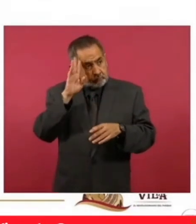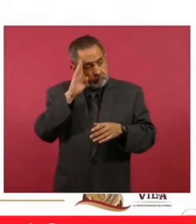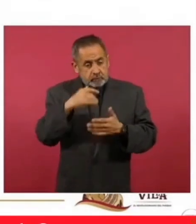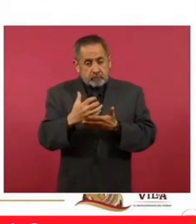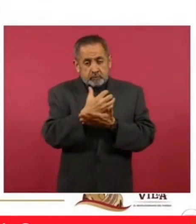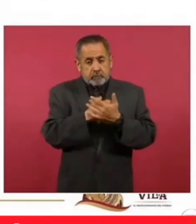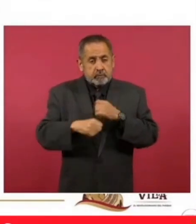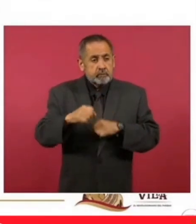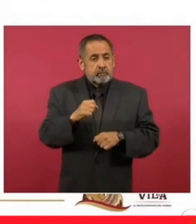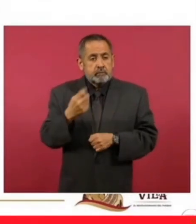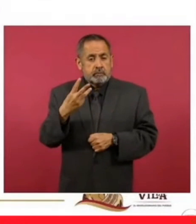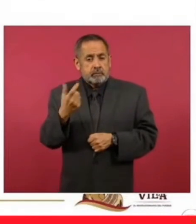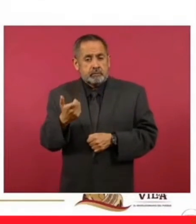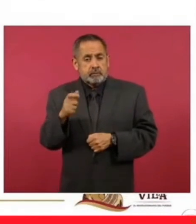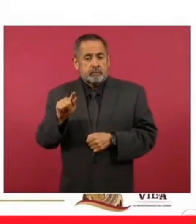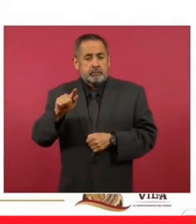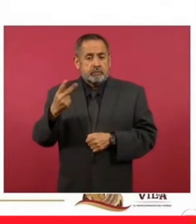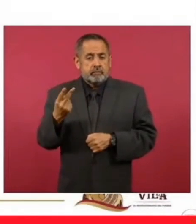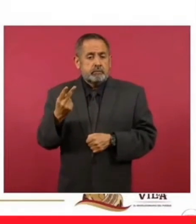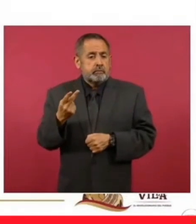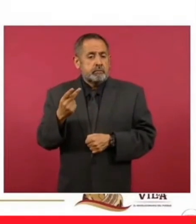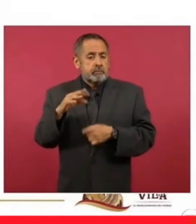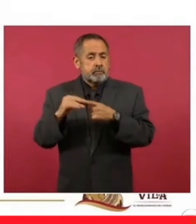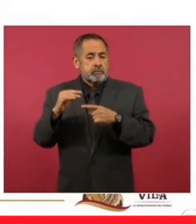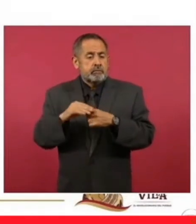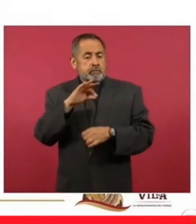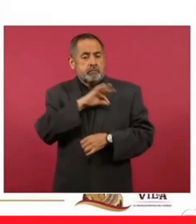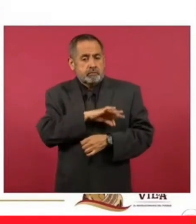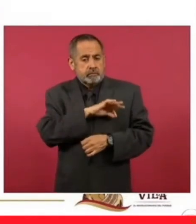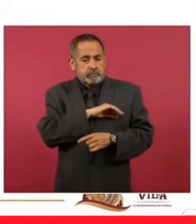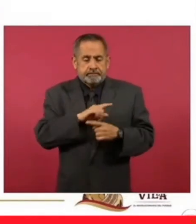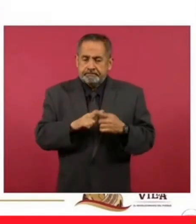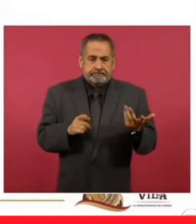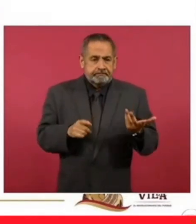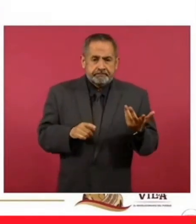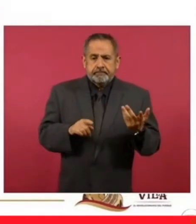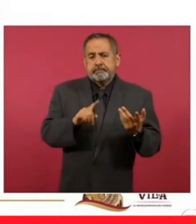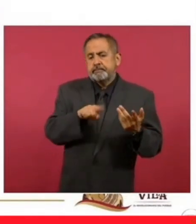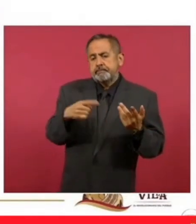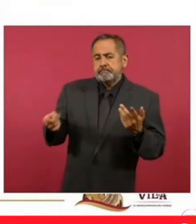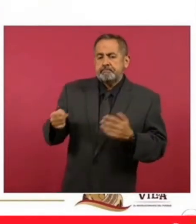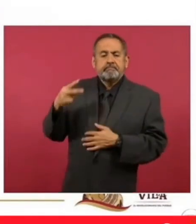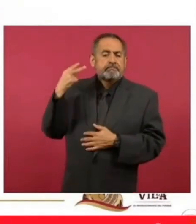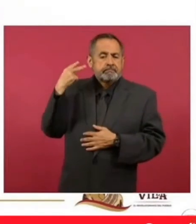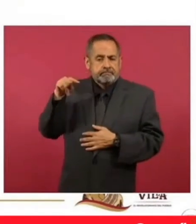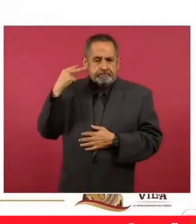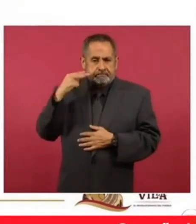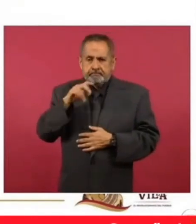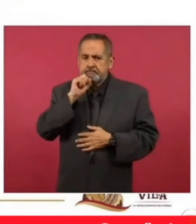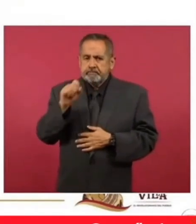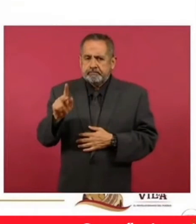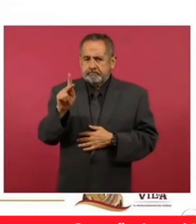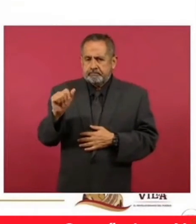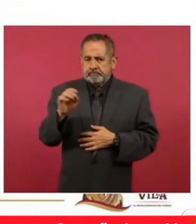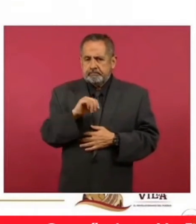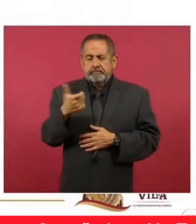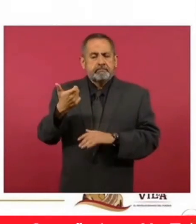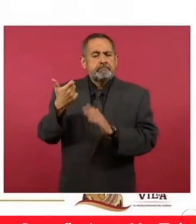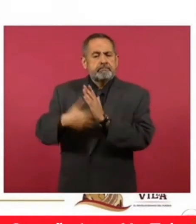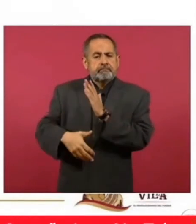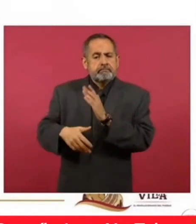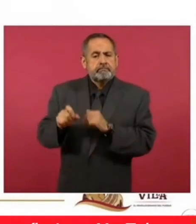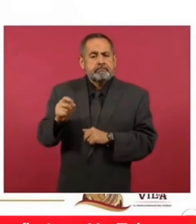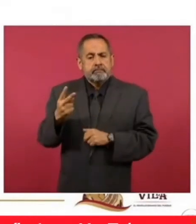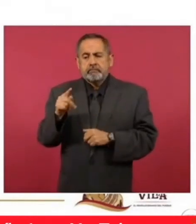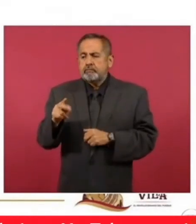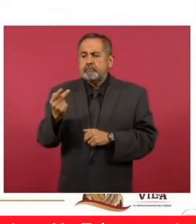de 3 pesos con 72 centavos. Franquicia Pemex también en Veracruz, a 22 pesos con